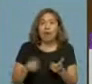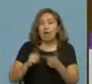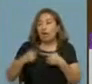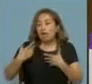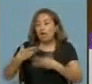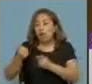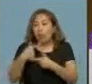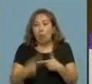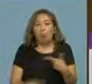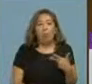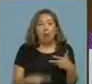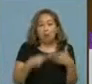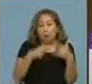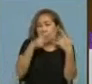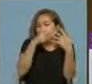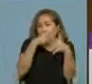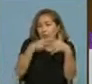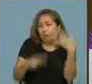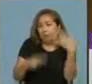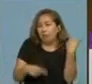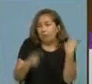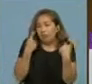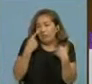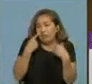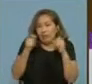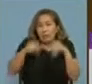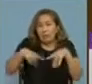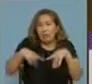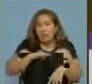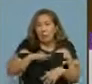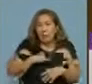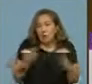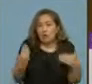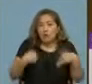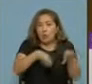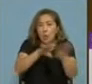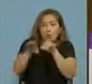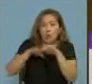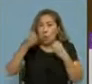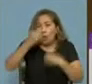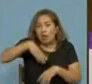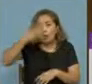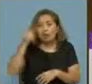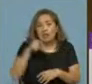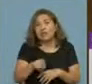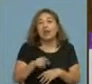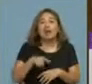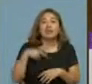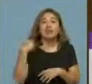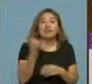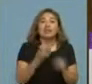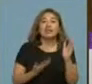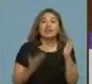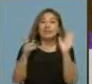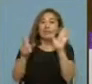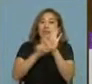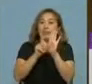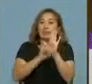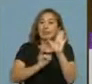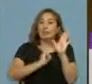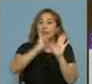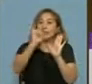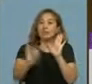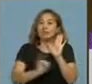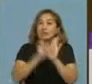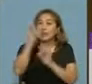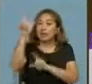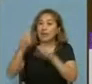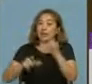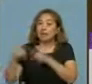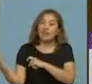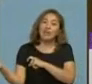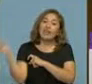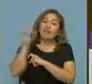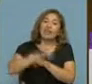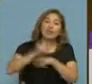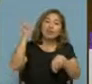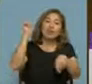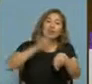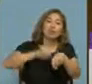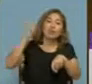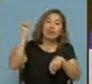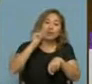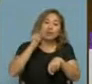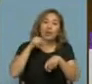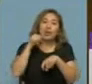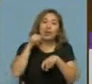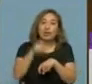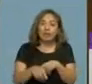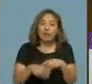compra, lo hace igual que nosotros. Así que lo que nosotros estamos hablando es para el extranjero en tránsito, que también